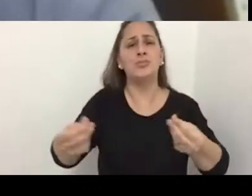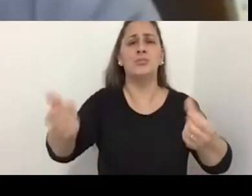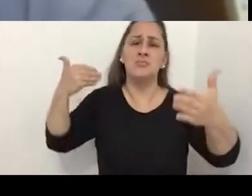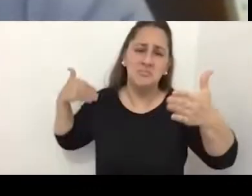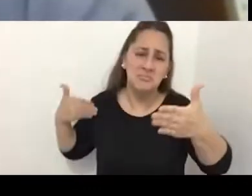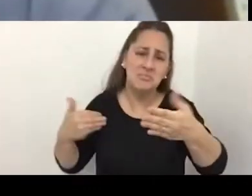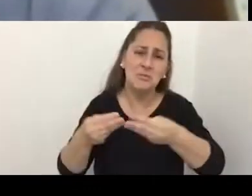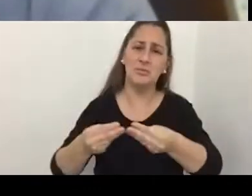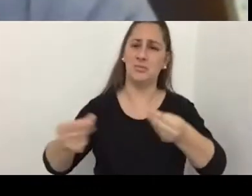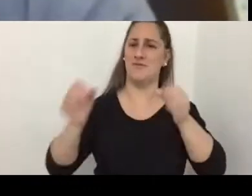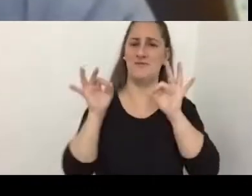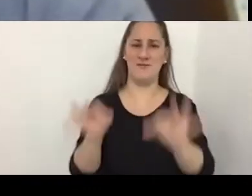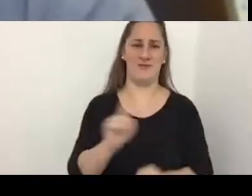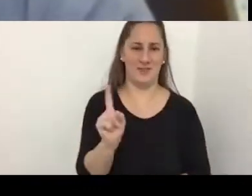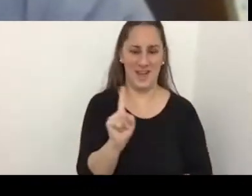es